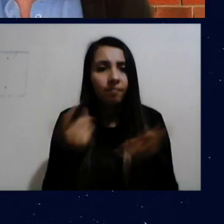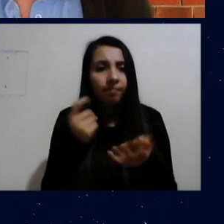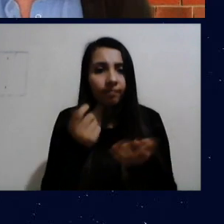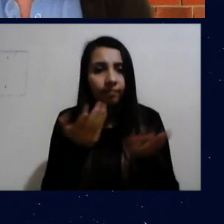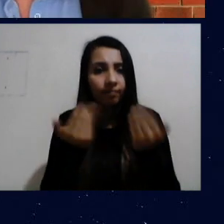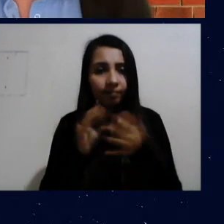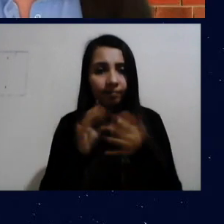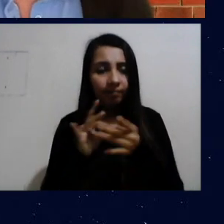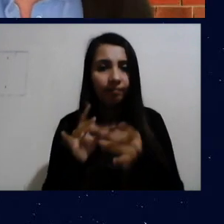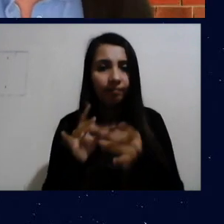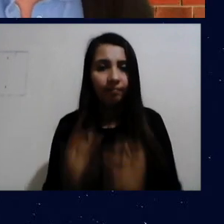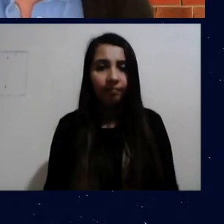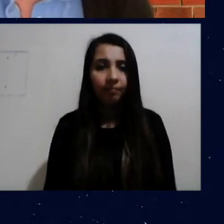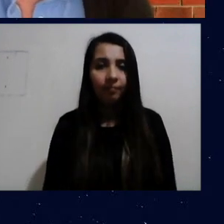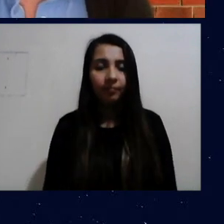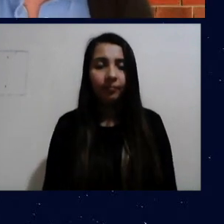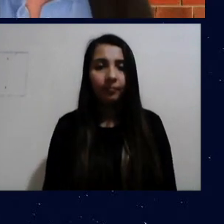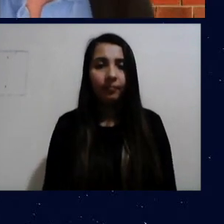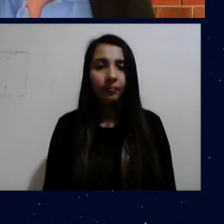de glicina,